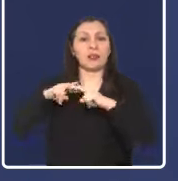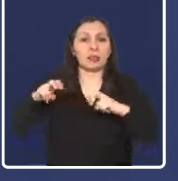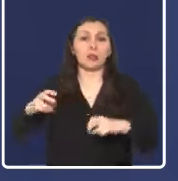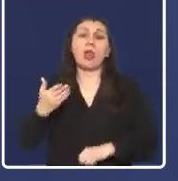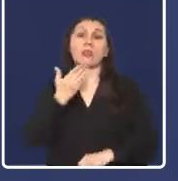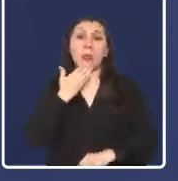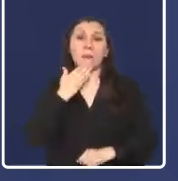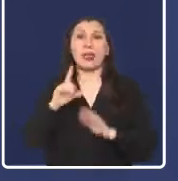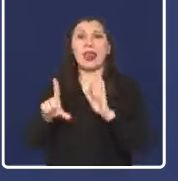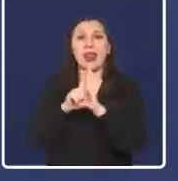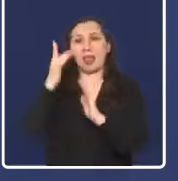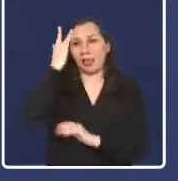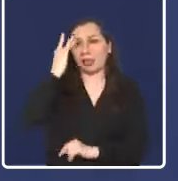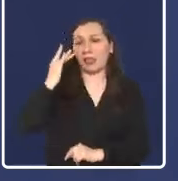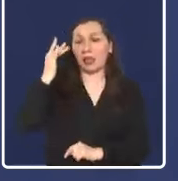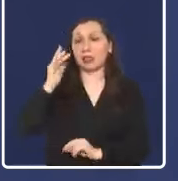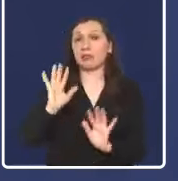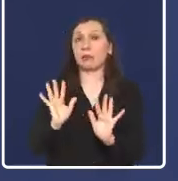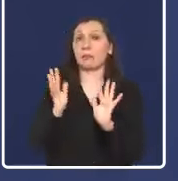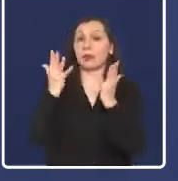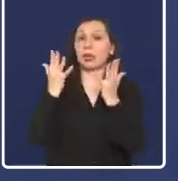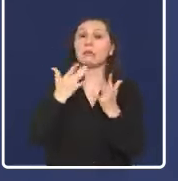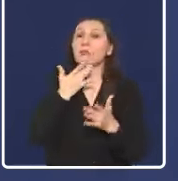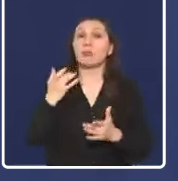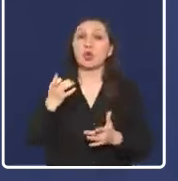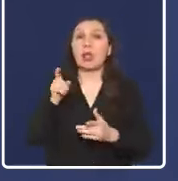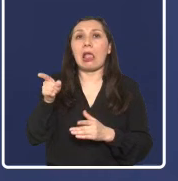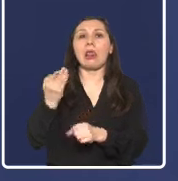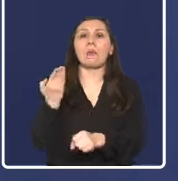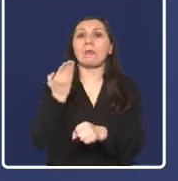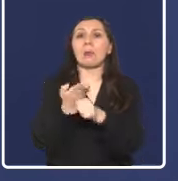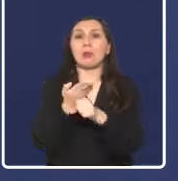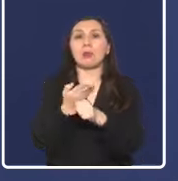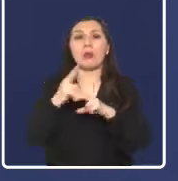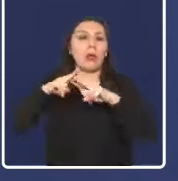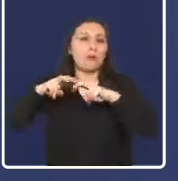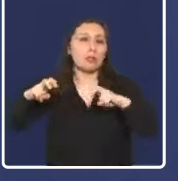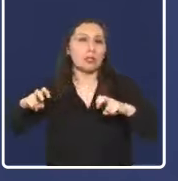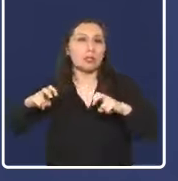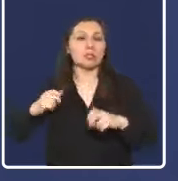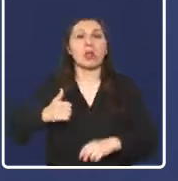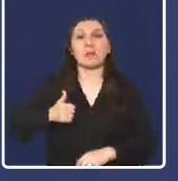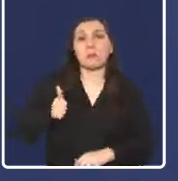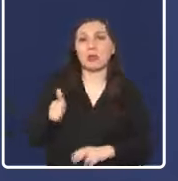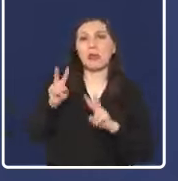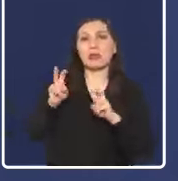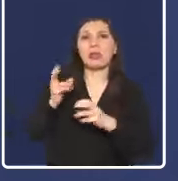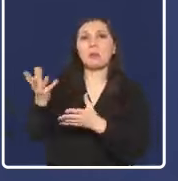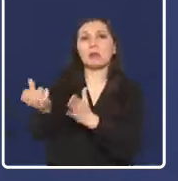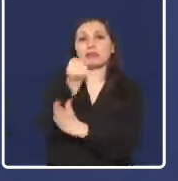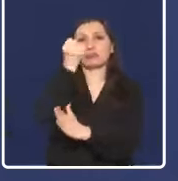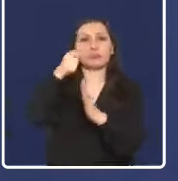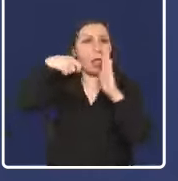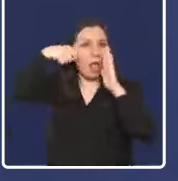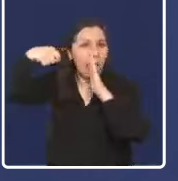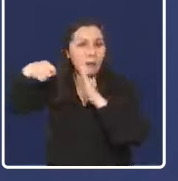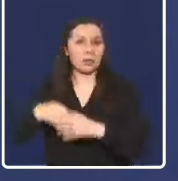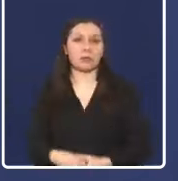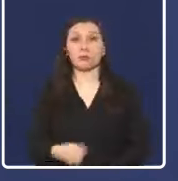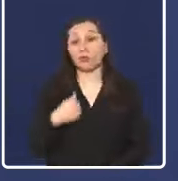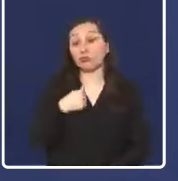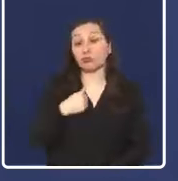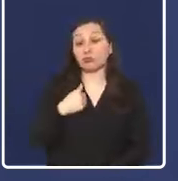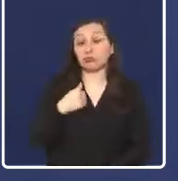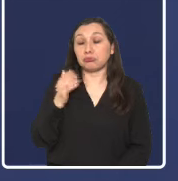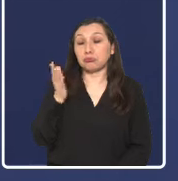también bajo la ley de inteligencia, aparentemente por haber solicitado toda esta investigación a las policías respecto a la obtención de estas cámaras. No, no